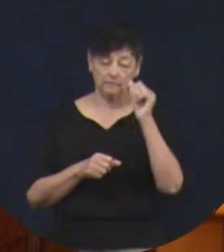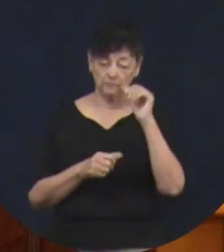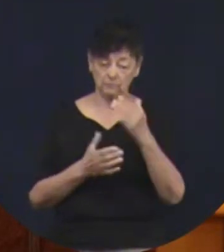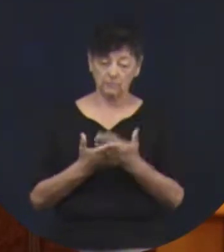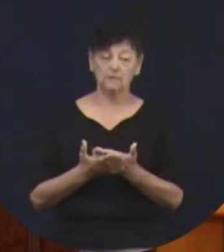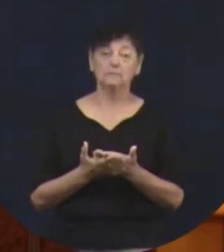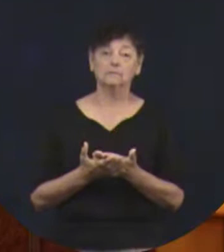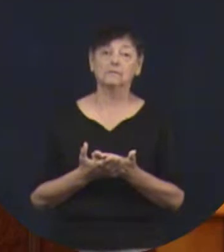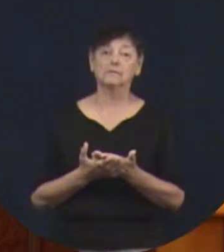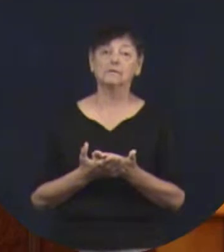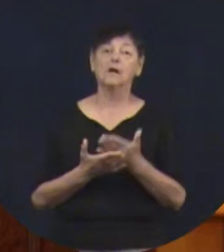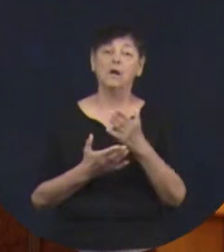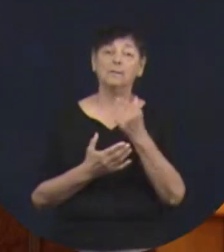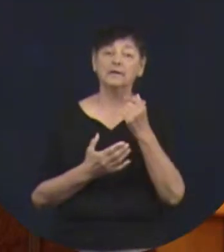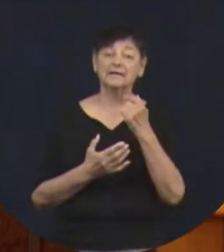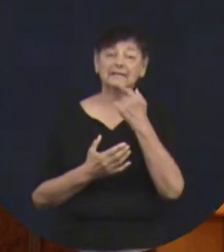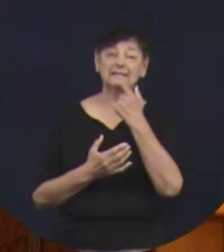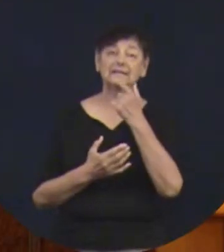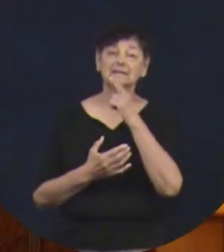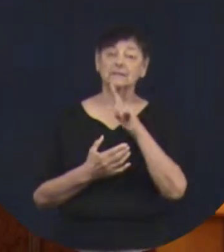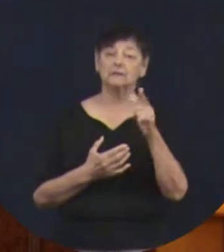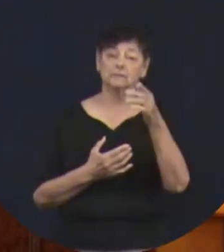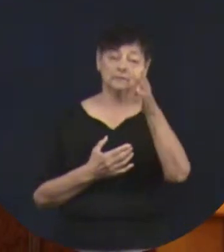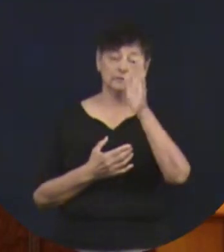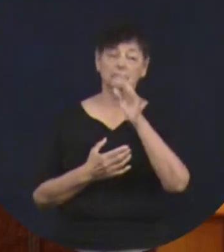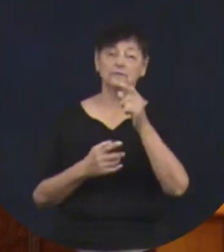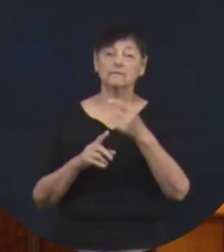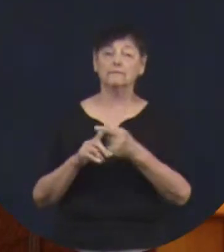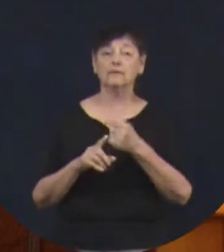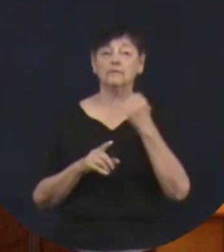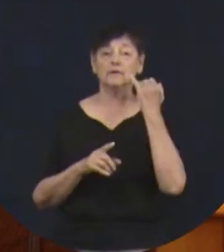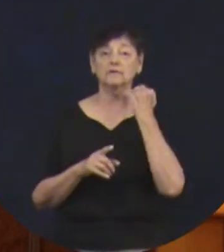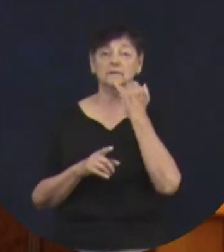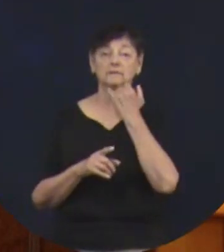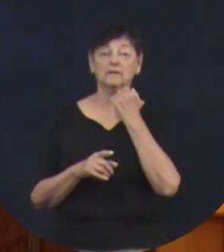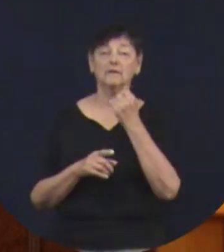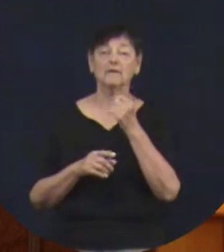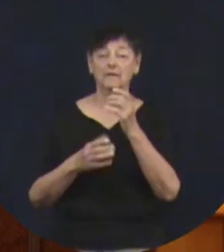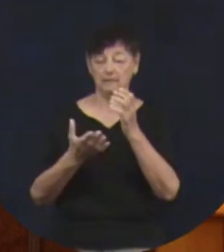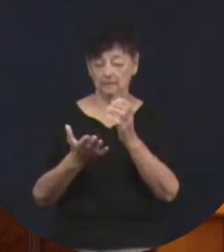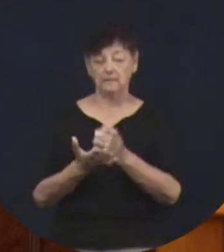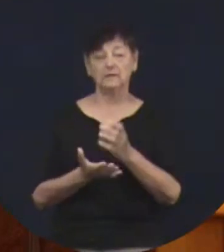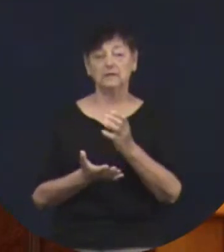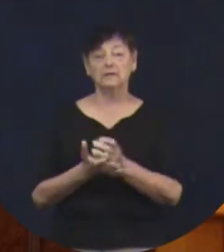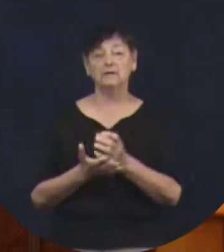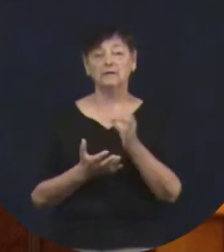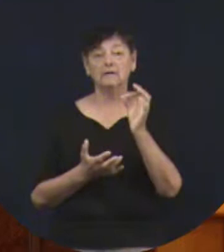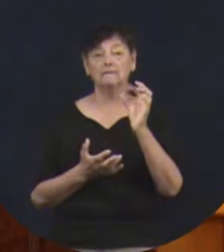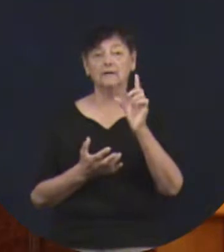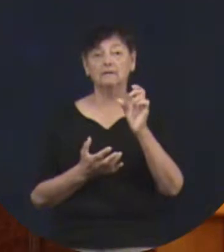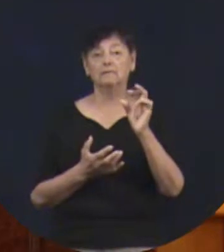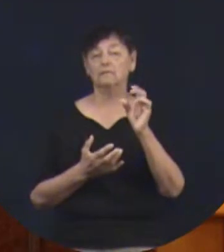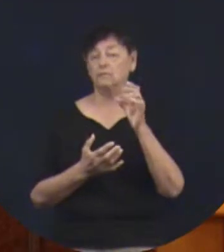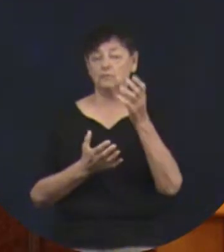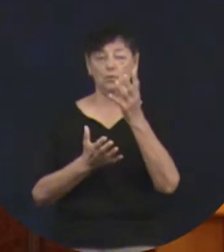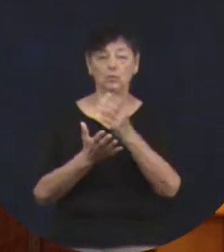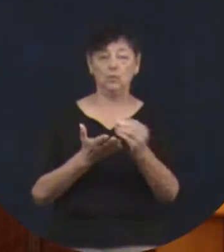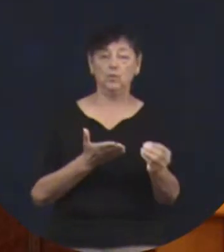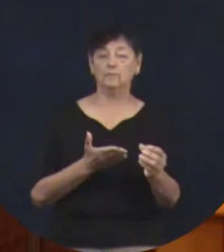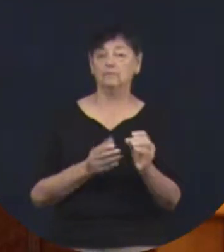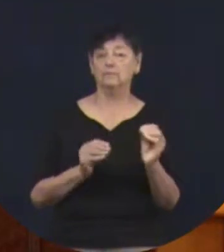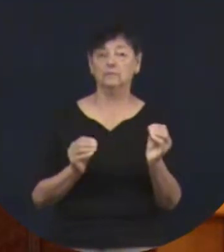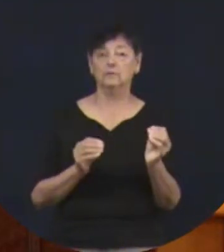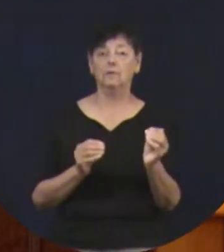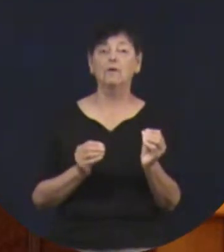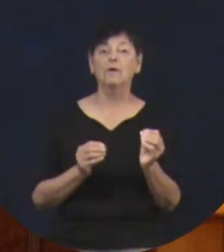hijo, porque así dice el Señor Dios de Israel: la tinaja de harina no se vaciará,